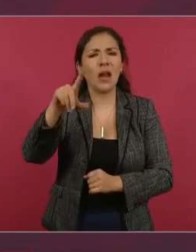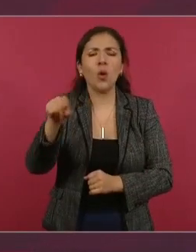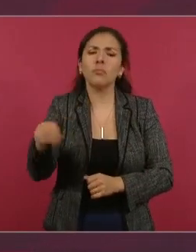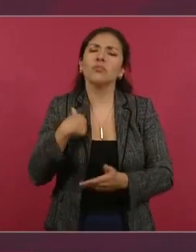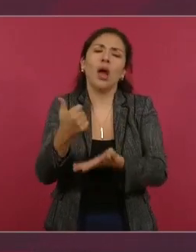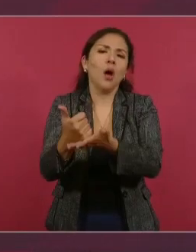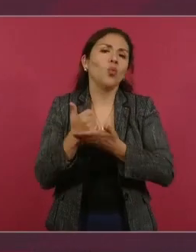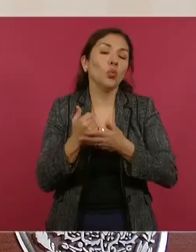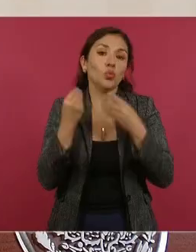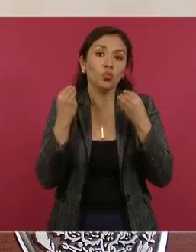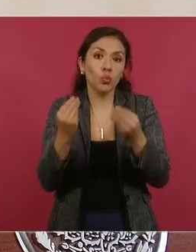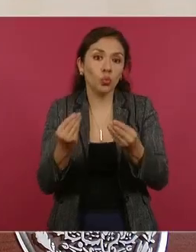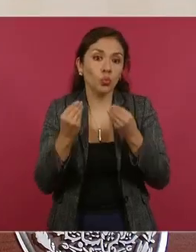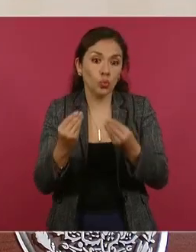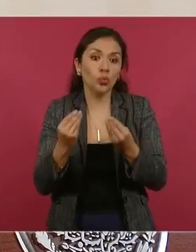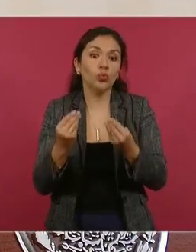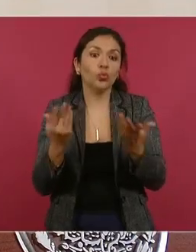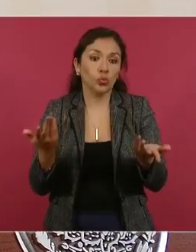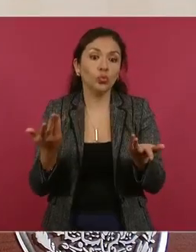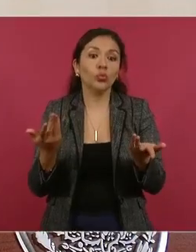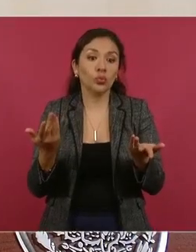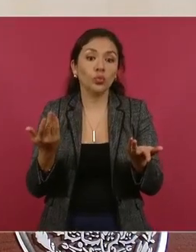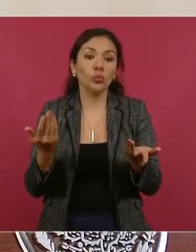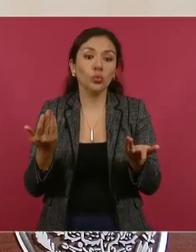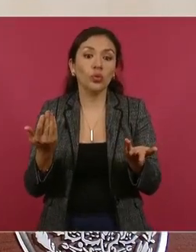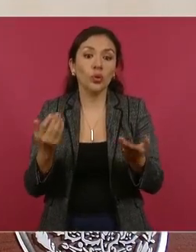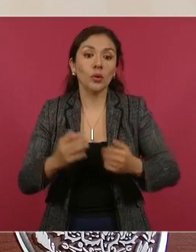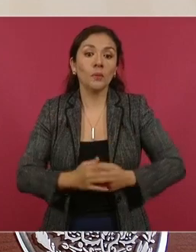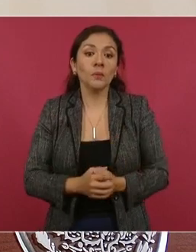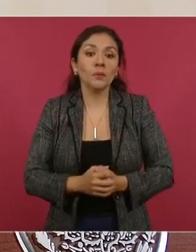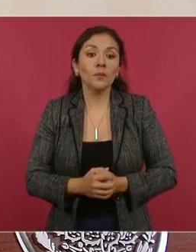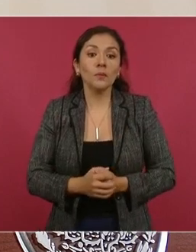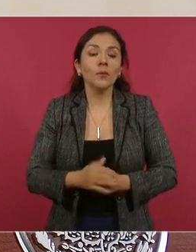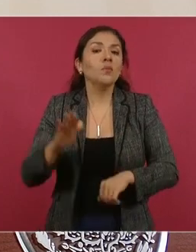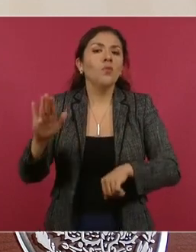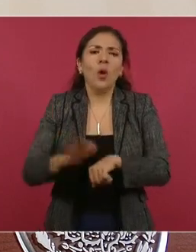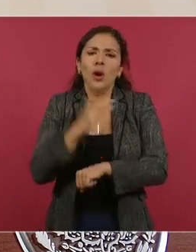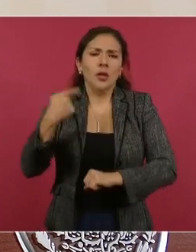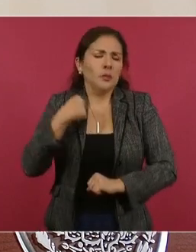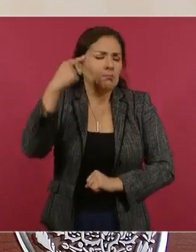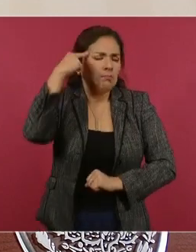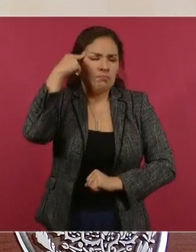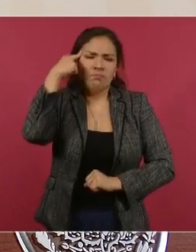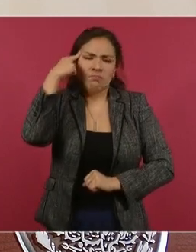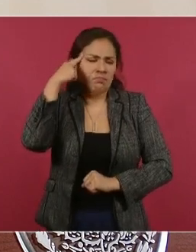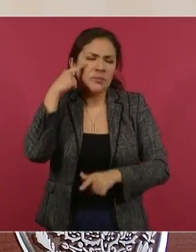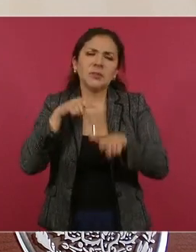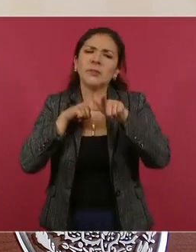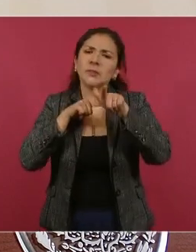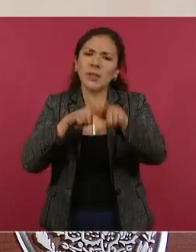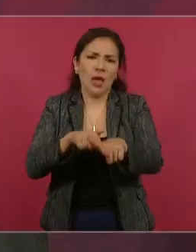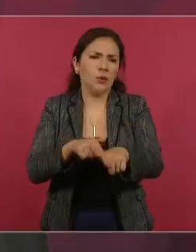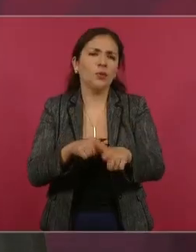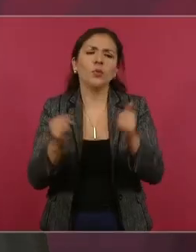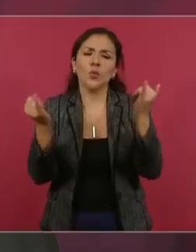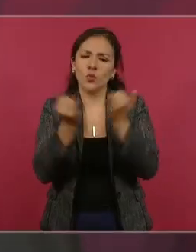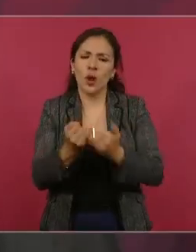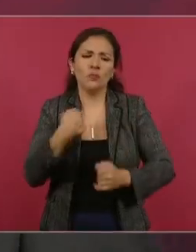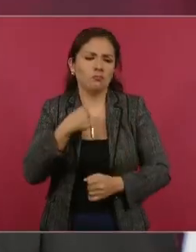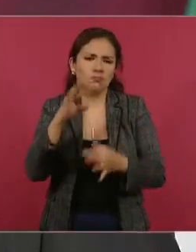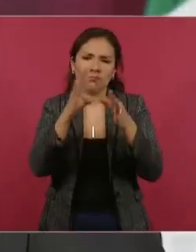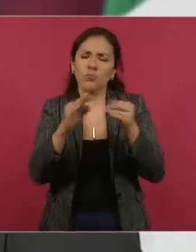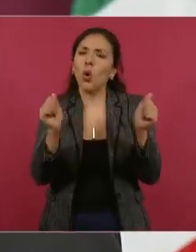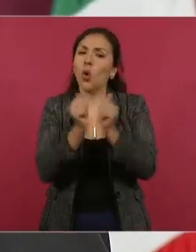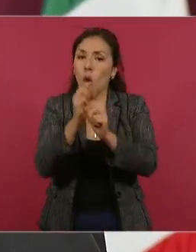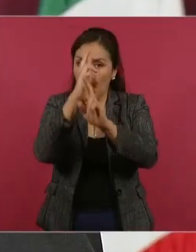me ayudaba mucho, porque yo sostengo, y lo digo de manera